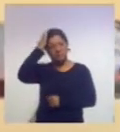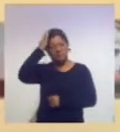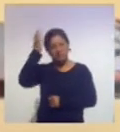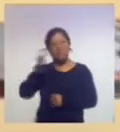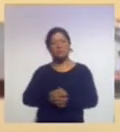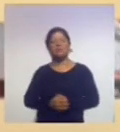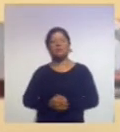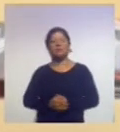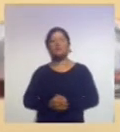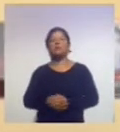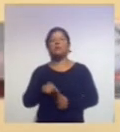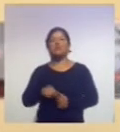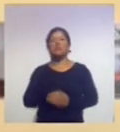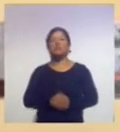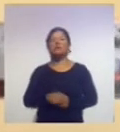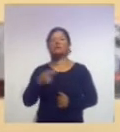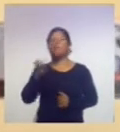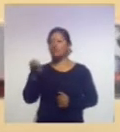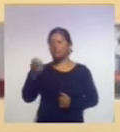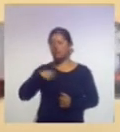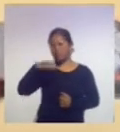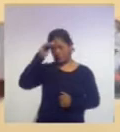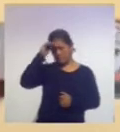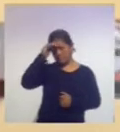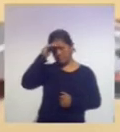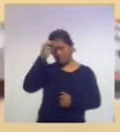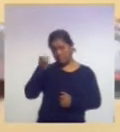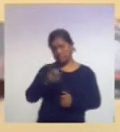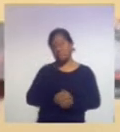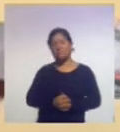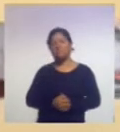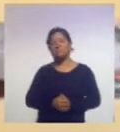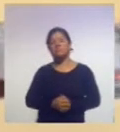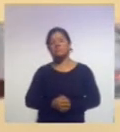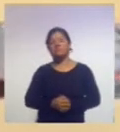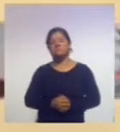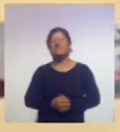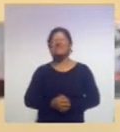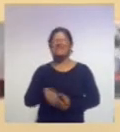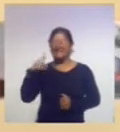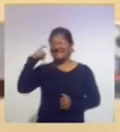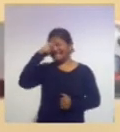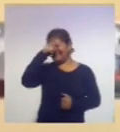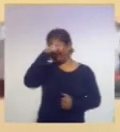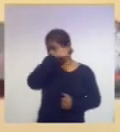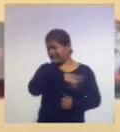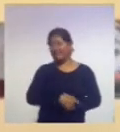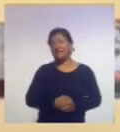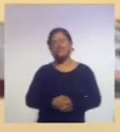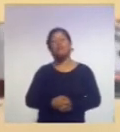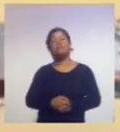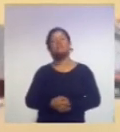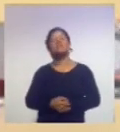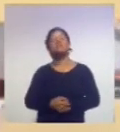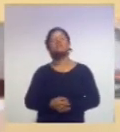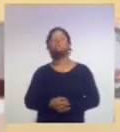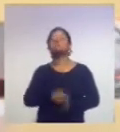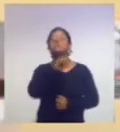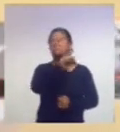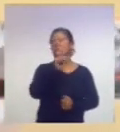que tenemos, pensamos que acá sacamos unos 6. Sí, ya es lo más complicado. Como es San Pablo del Monte, como